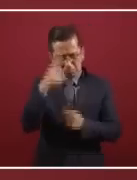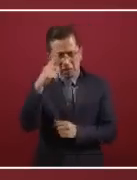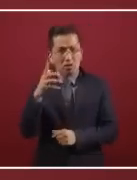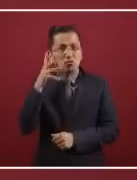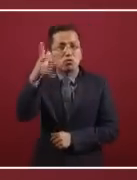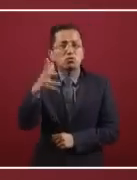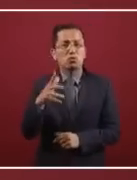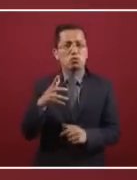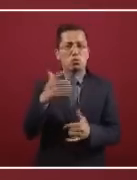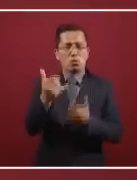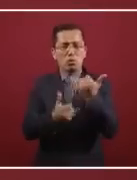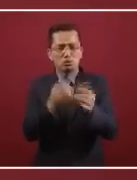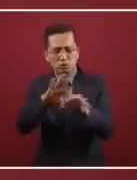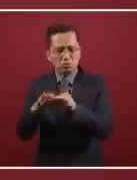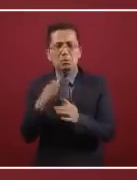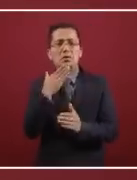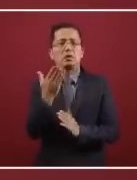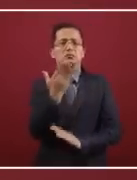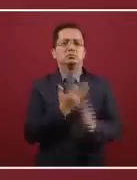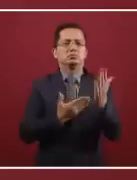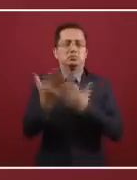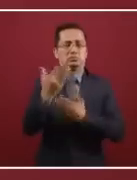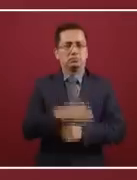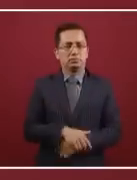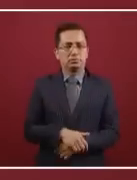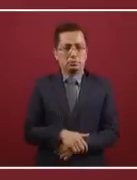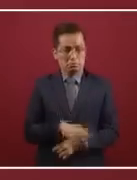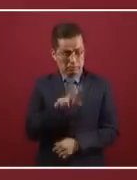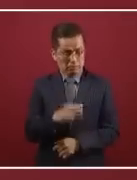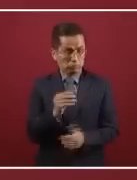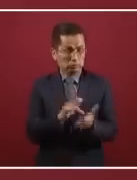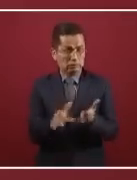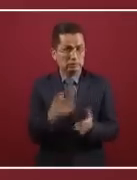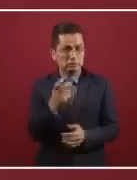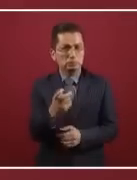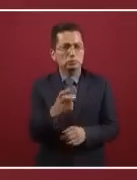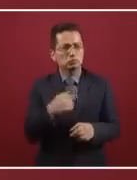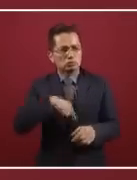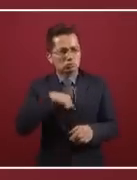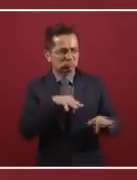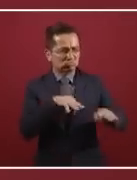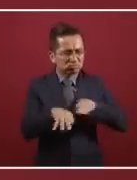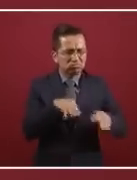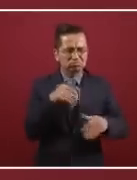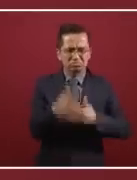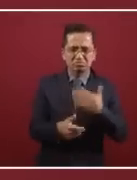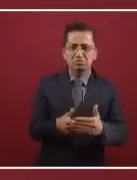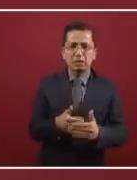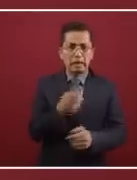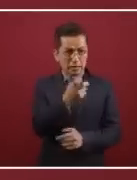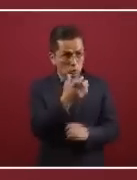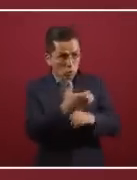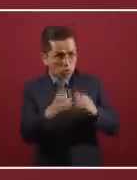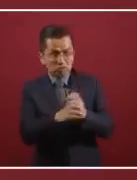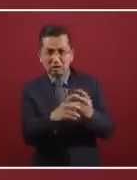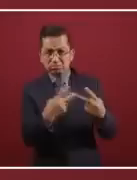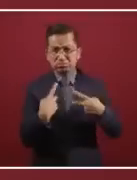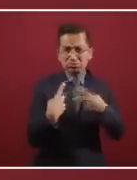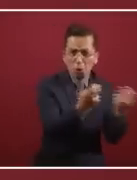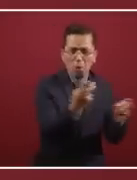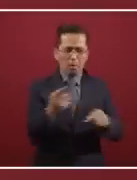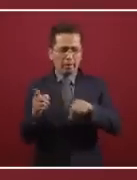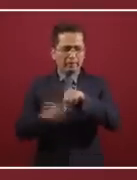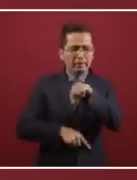mexicanos, se debe a esta tarea. Estamos comprometidos a recuperar lo que nos han quitado. La